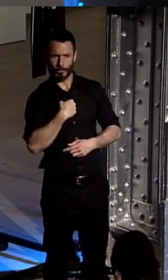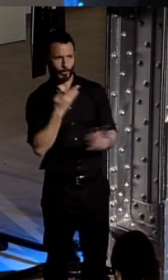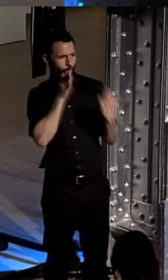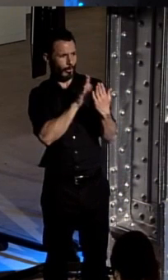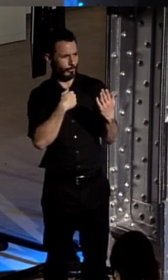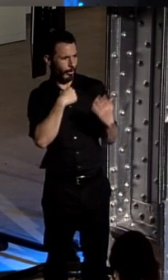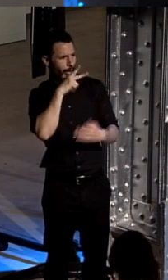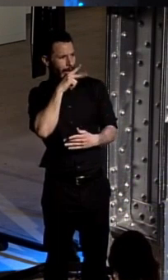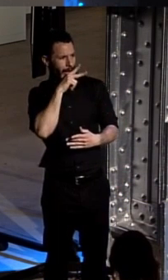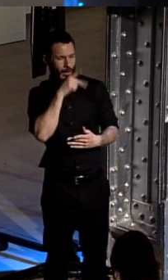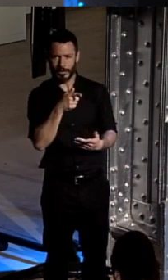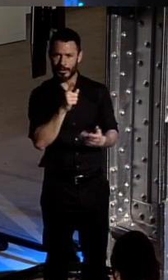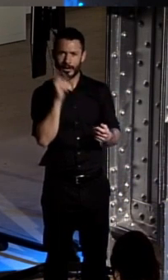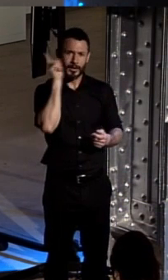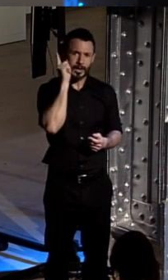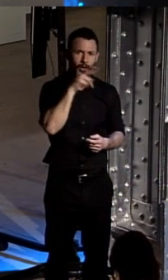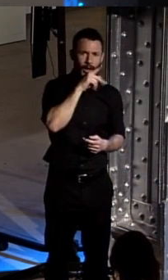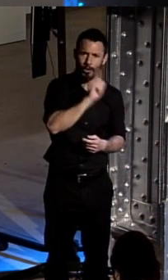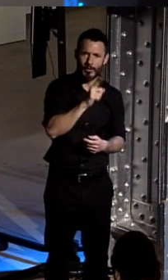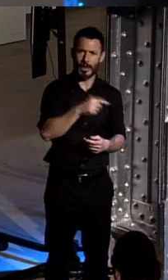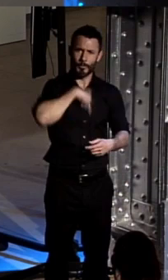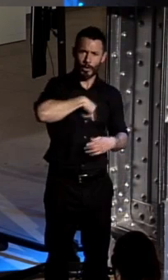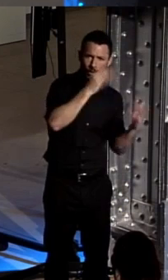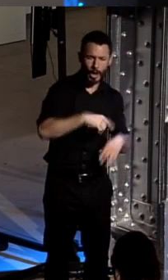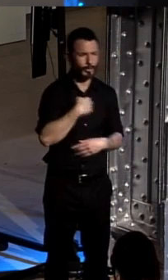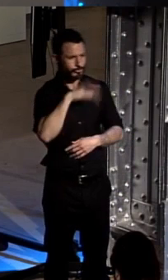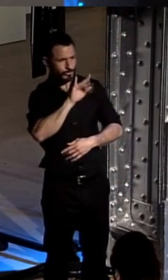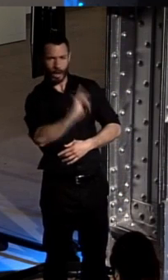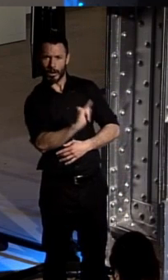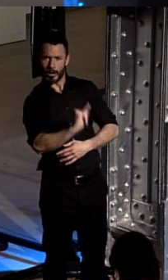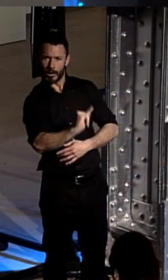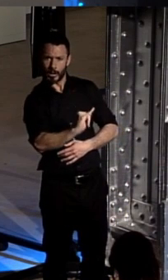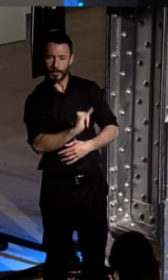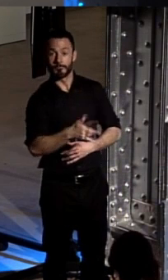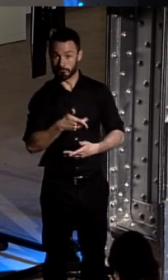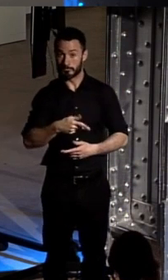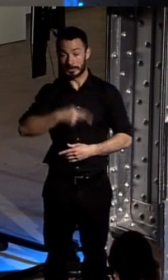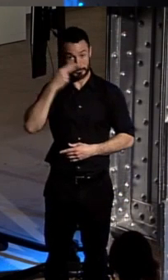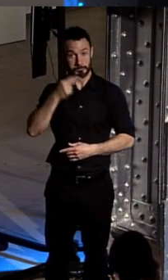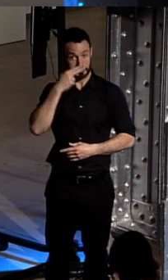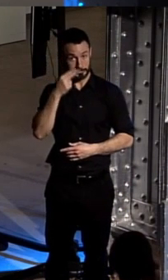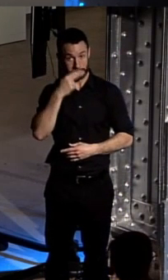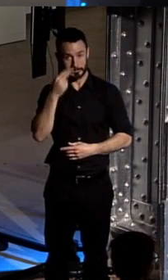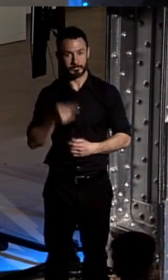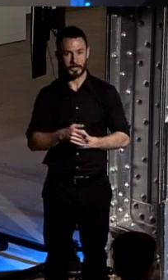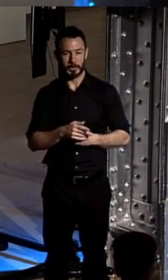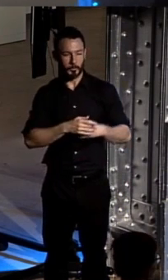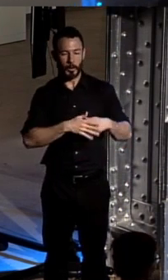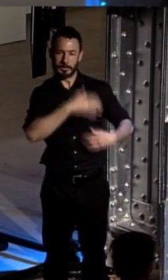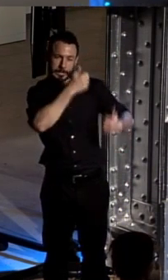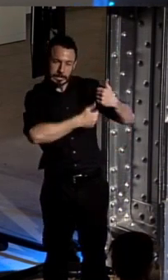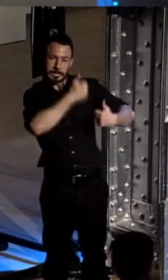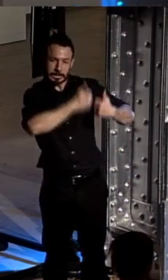de ti hablándote. El teléfono no te habla, no tiene emociones. Entonces es interesante esta rivalidad,